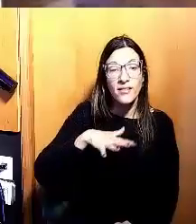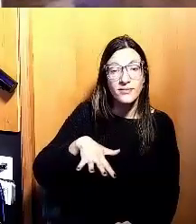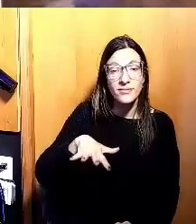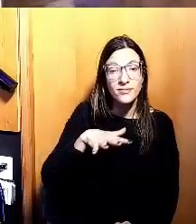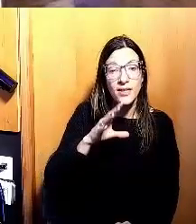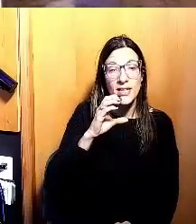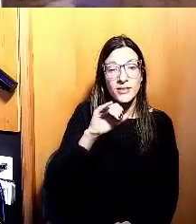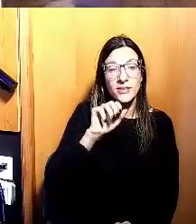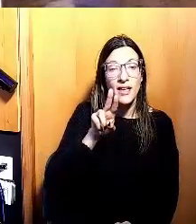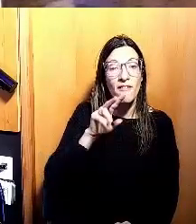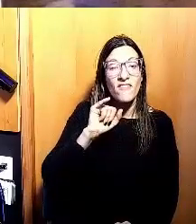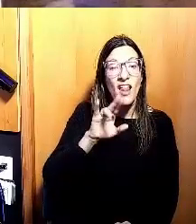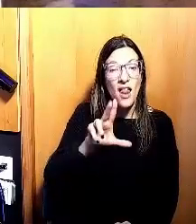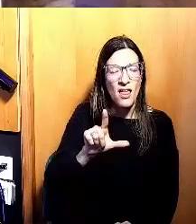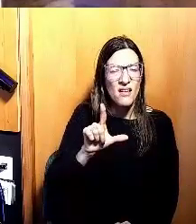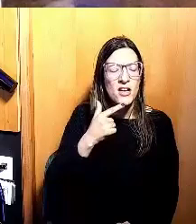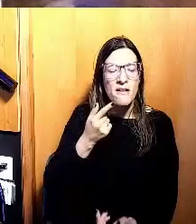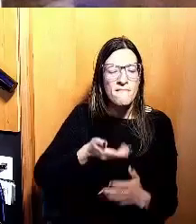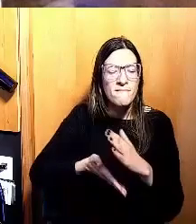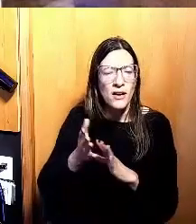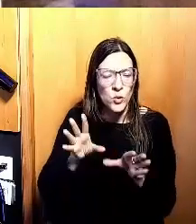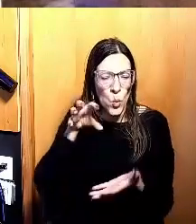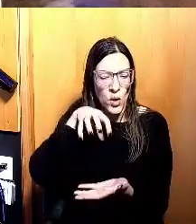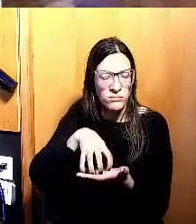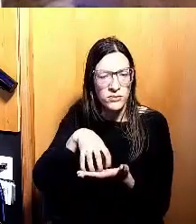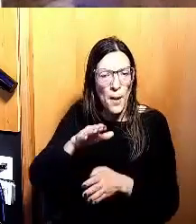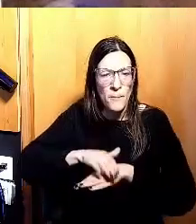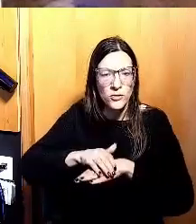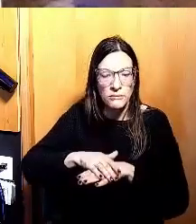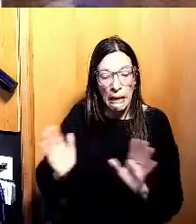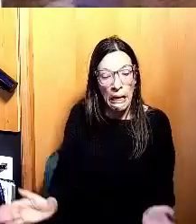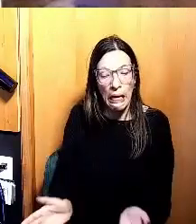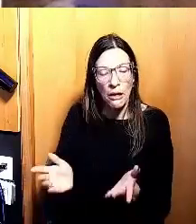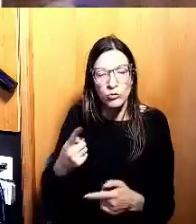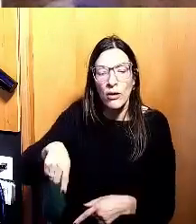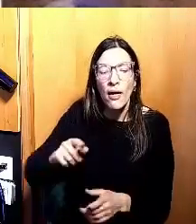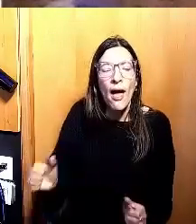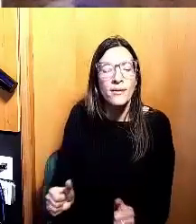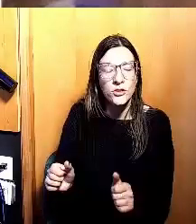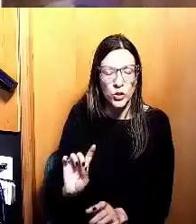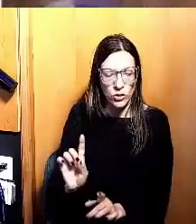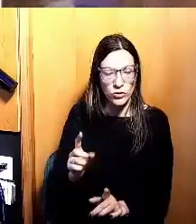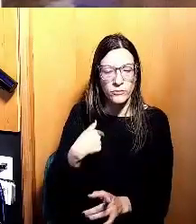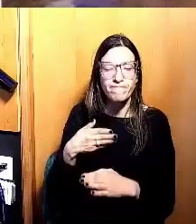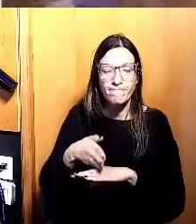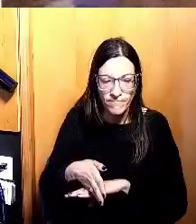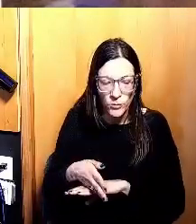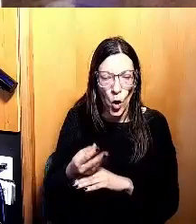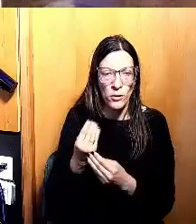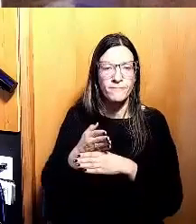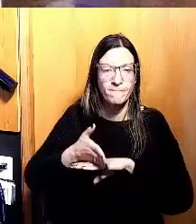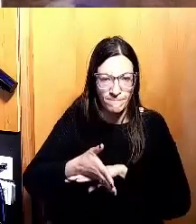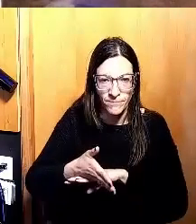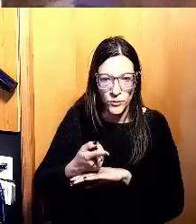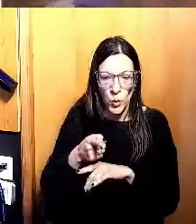y activar los dispositivos del Estado para hacer cosas, entonces hay que incidir. Bueno, justamente,